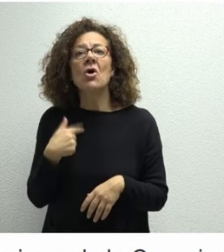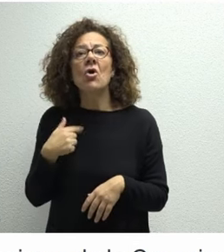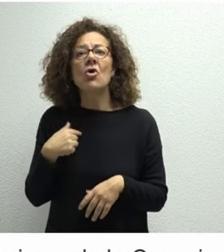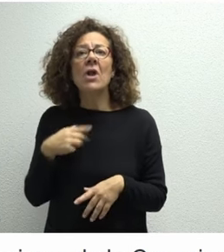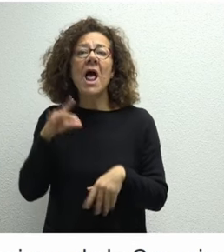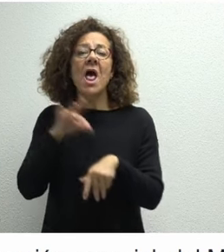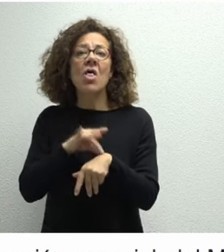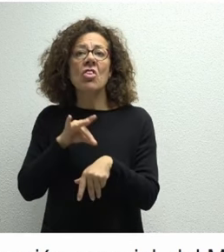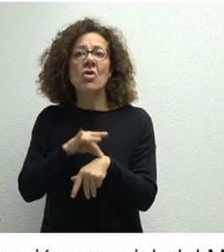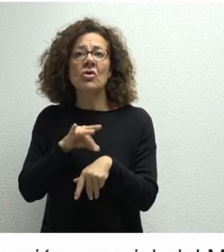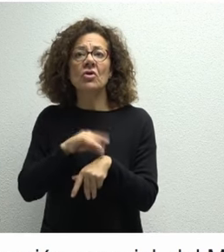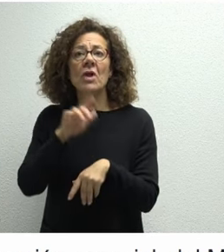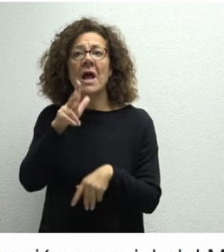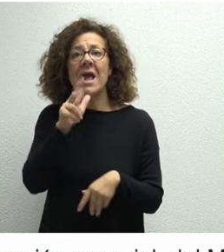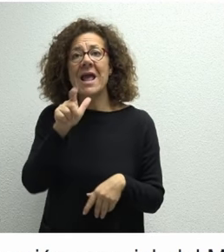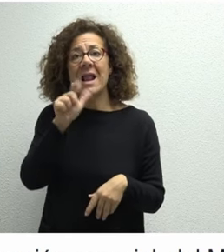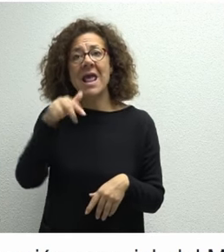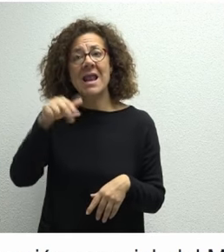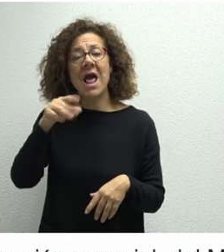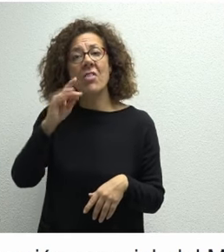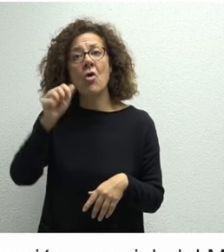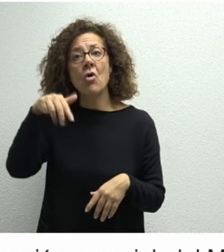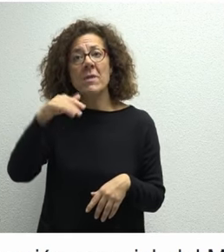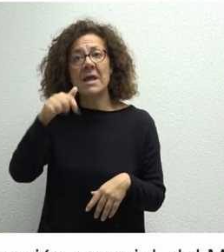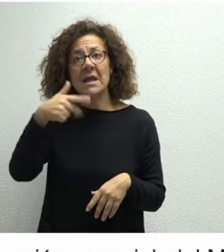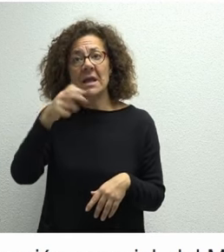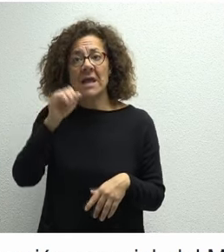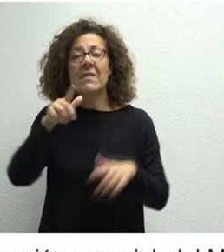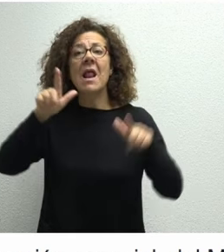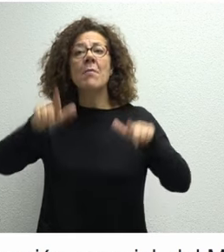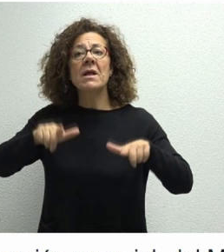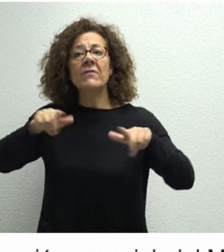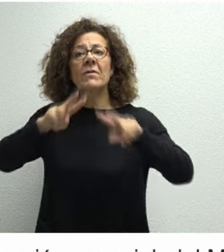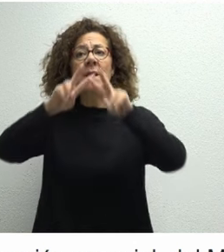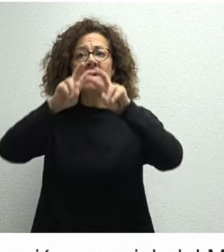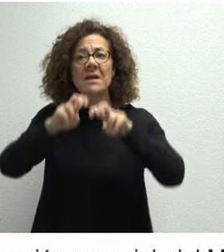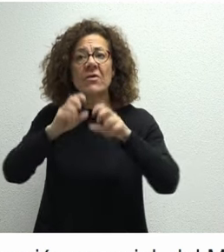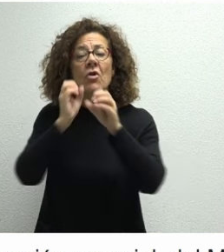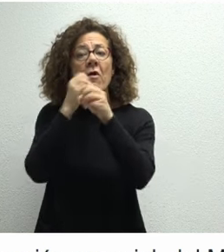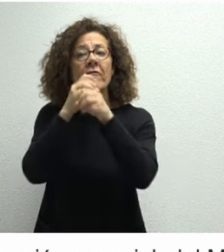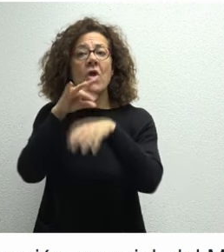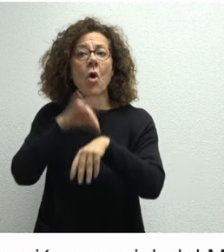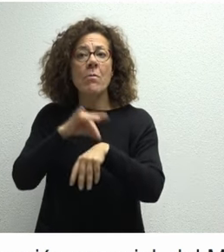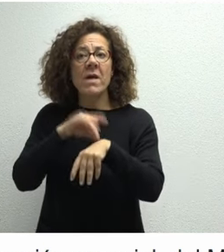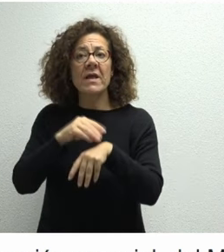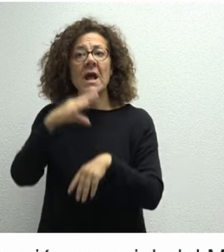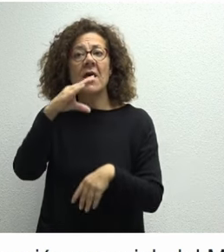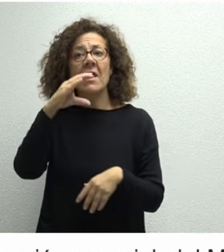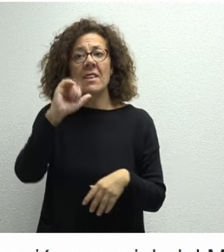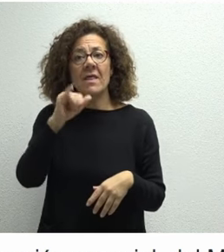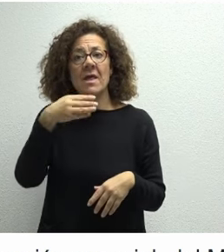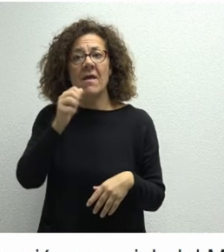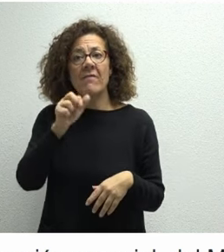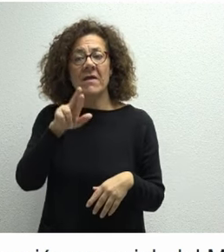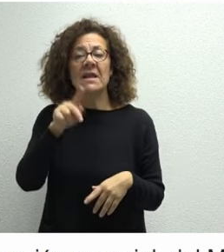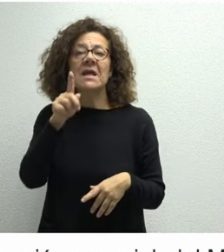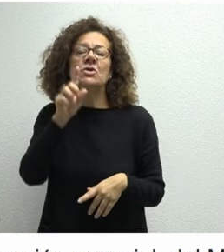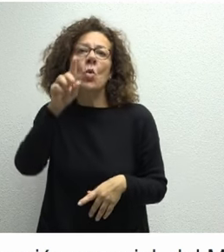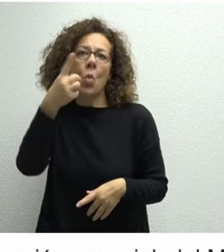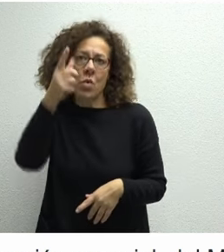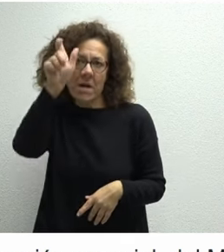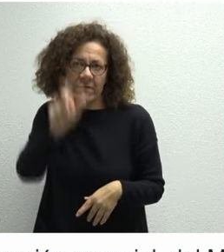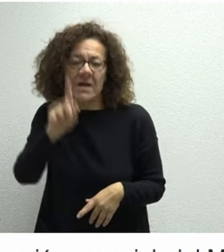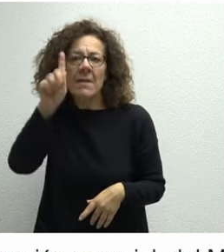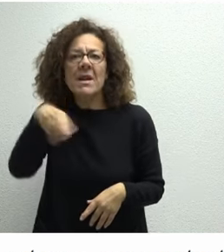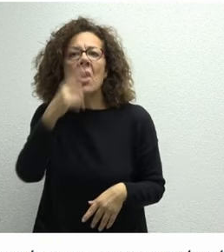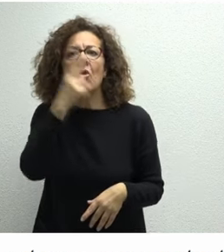con la doctora Elena Domínguez de la plataforma de investigación biomédica del del civir y es una de las que además se ha